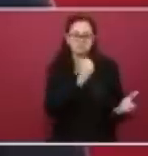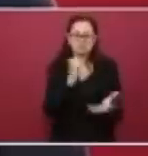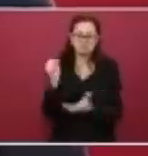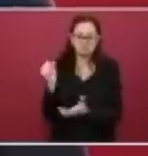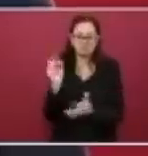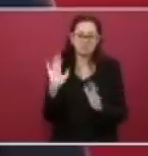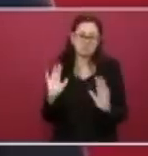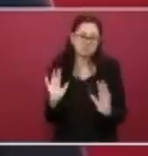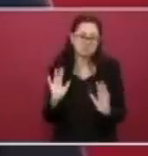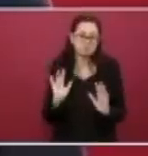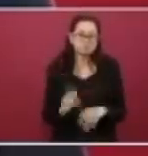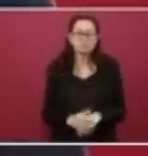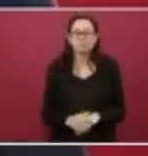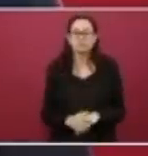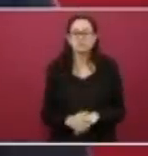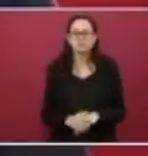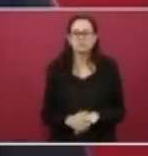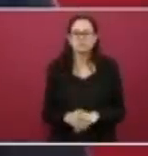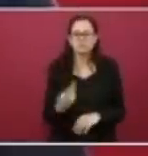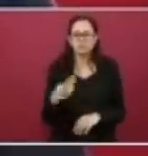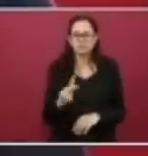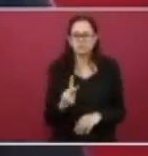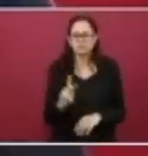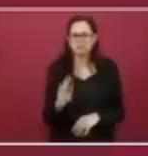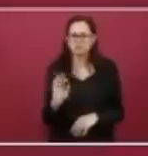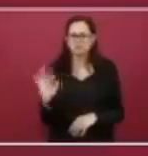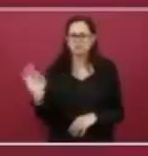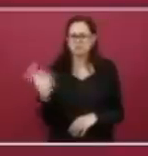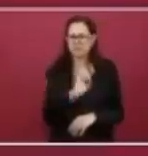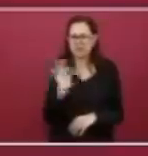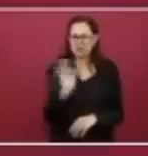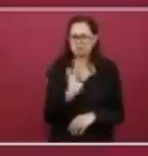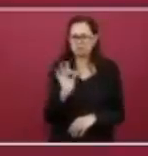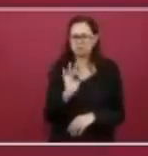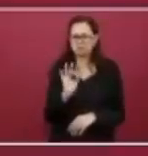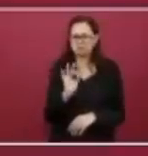que tal que podamos hacer más con menos